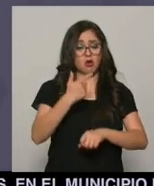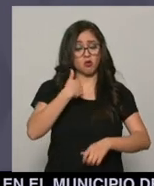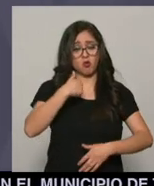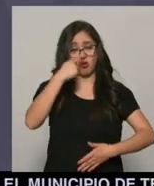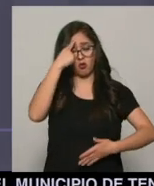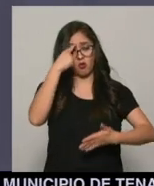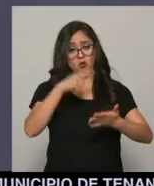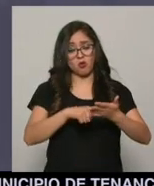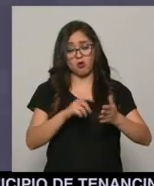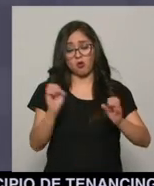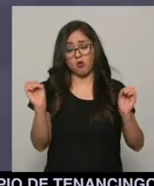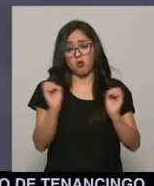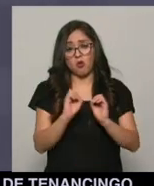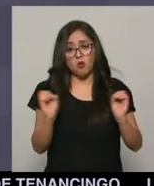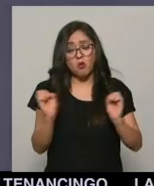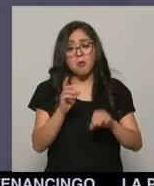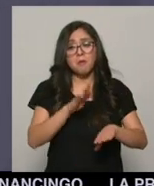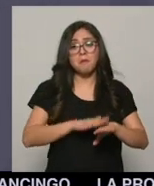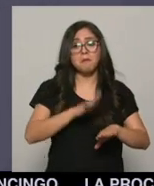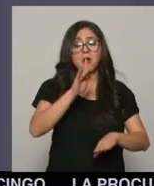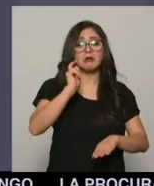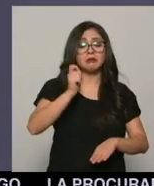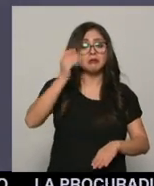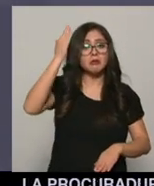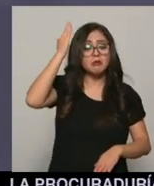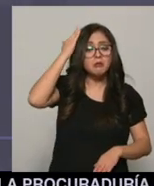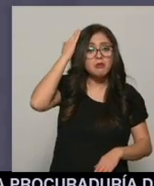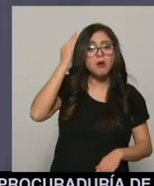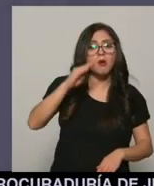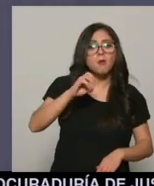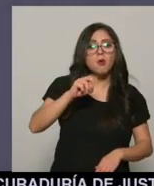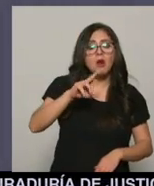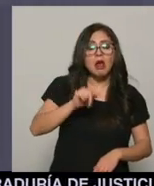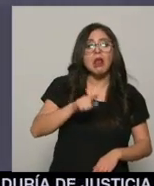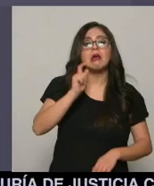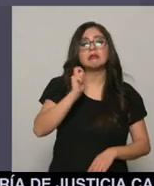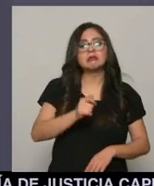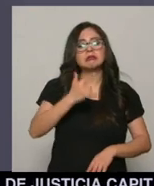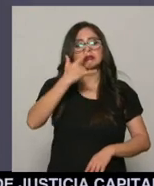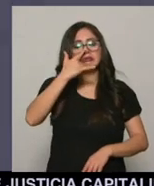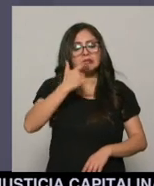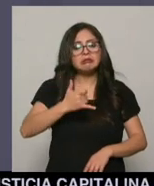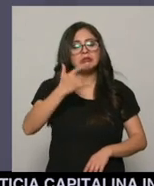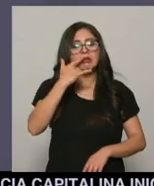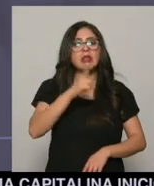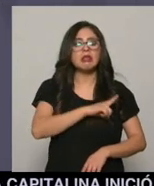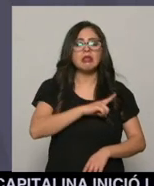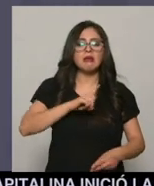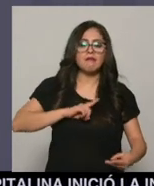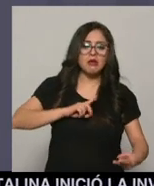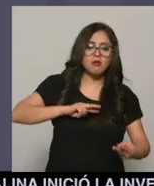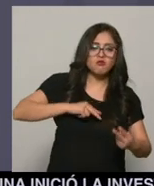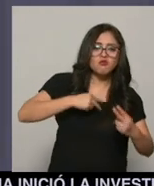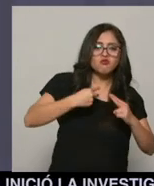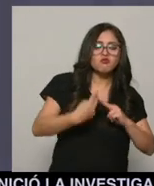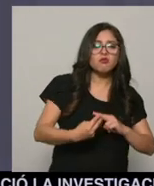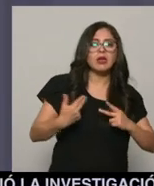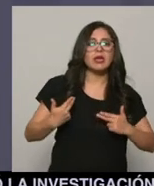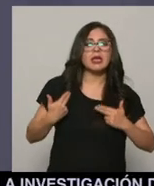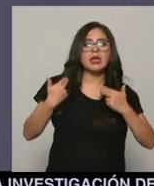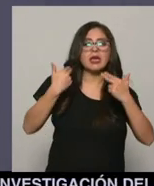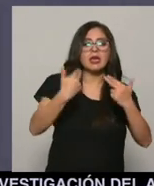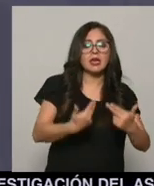sangre ahorita que no creo que haya mucha autoridad moral. Va a costar trabajo revertir la